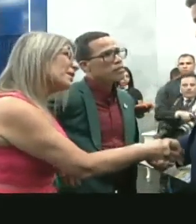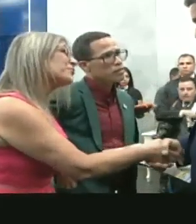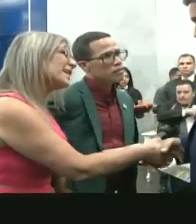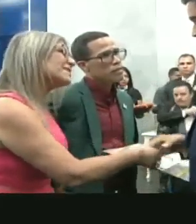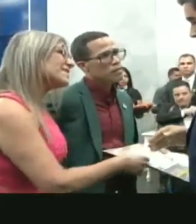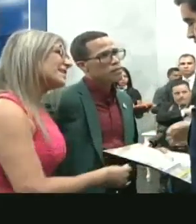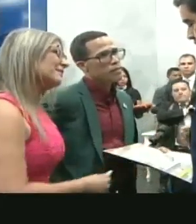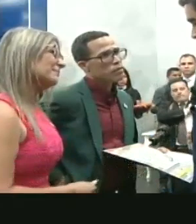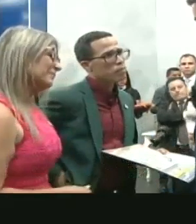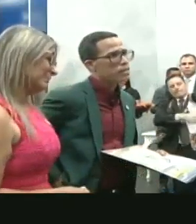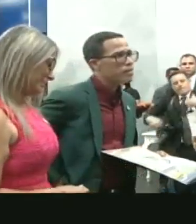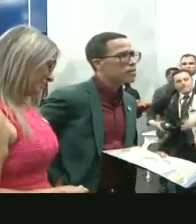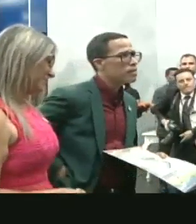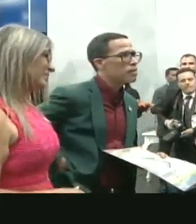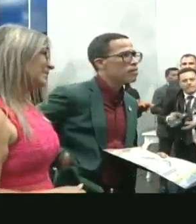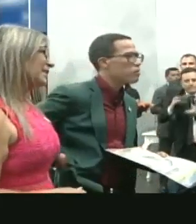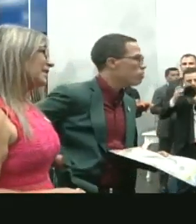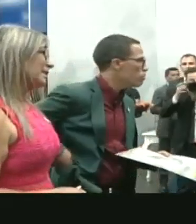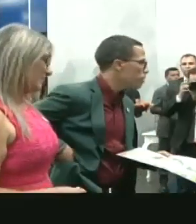Cultura.